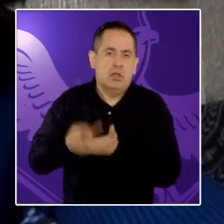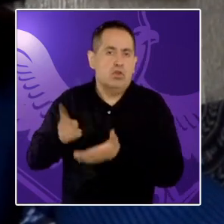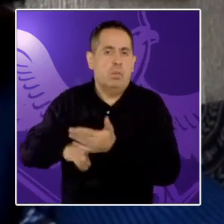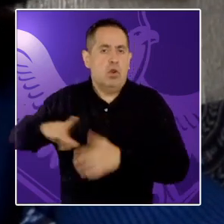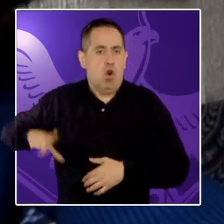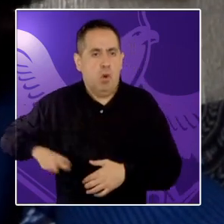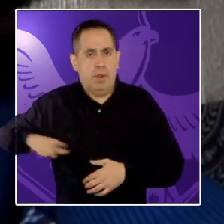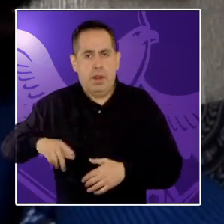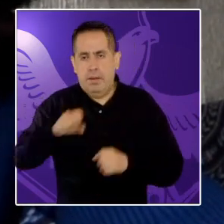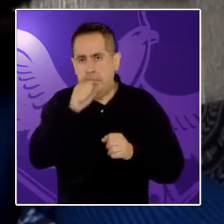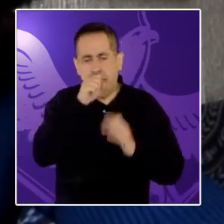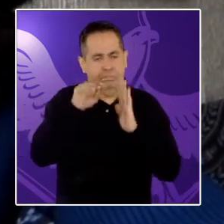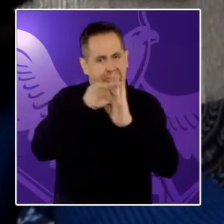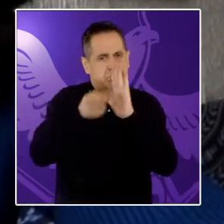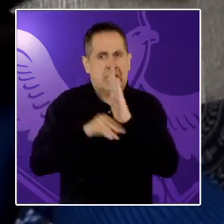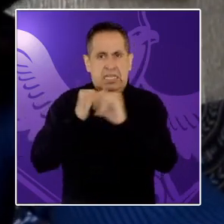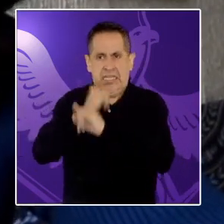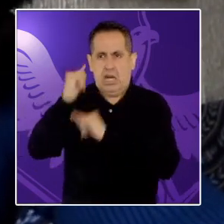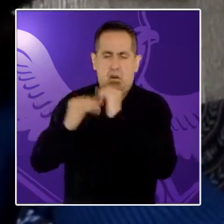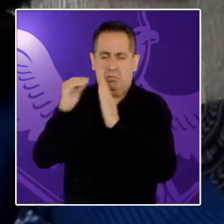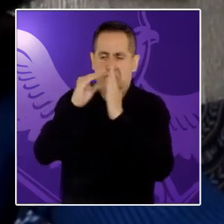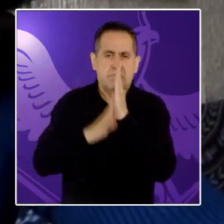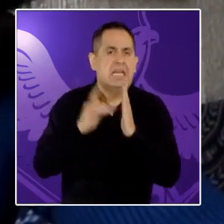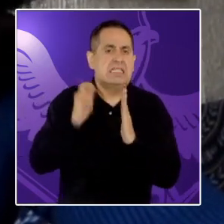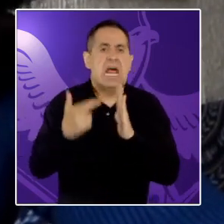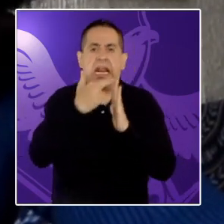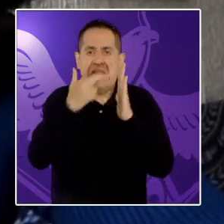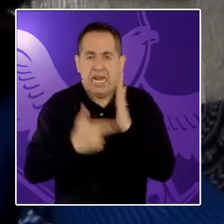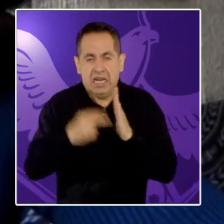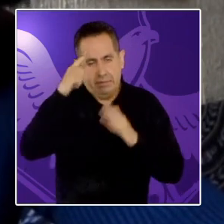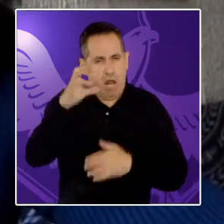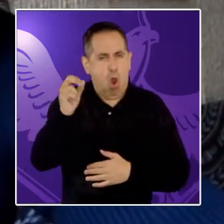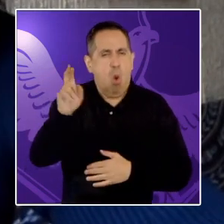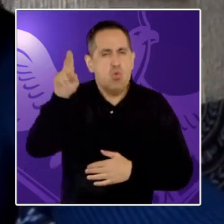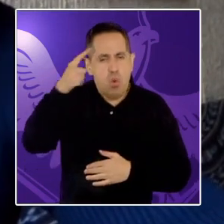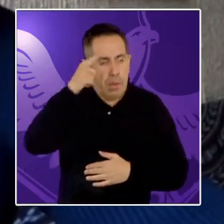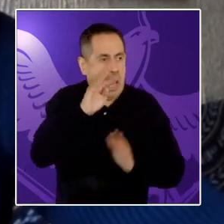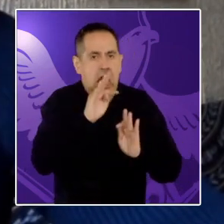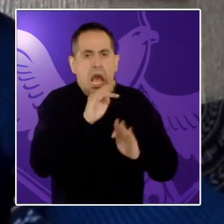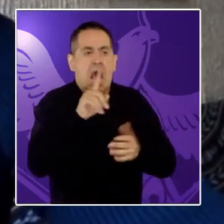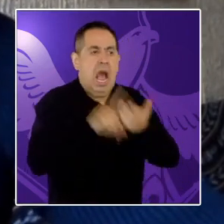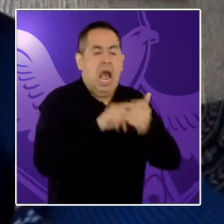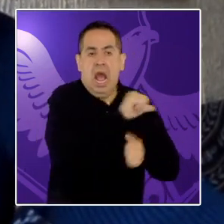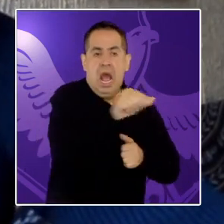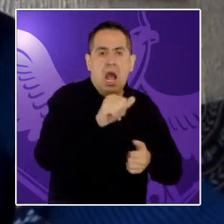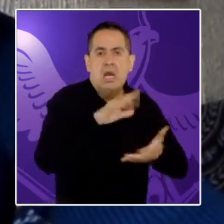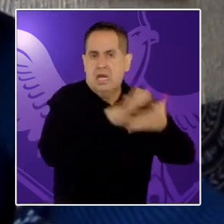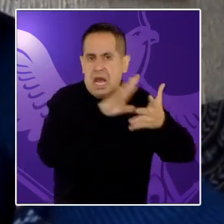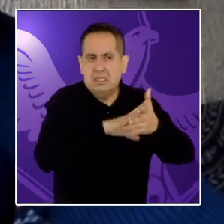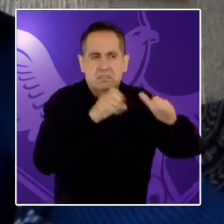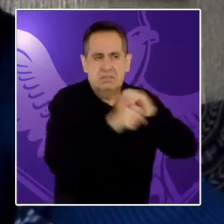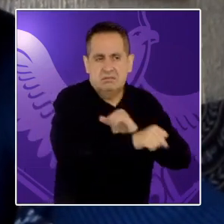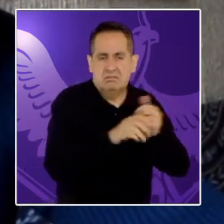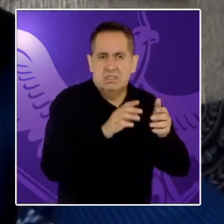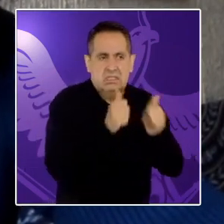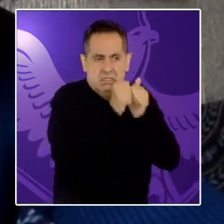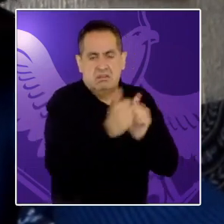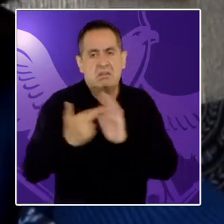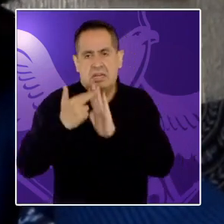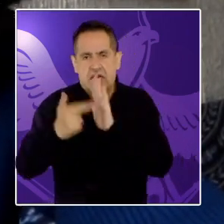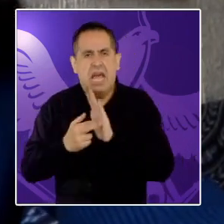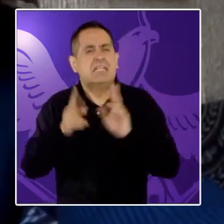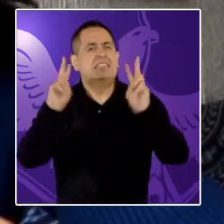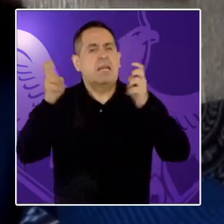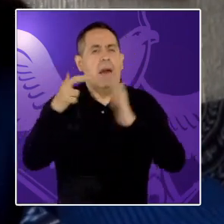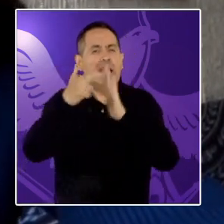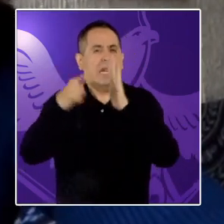responsabilidad reforzada del Estado y se establecen documentos de carácter internacional como las reglas mínimas de Naciones Unidas para el tratamiento de los